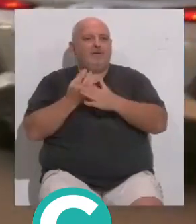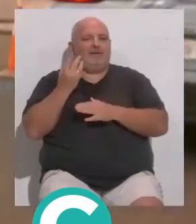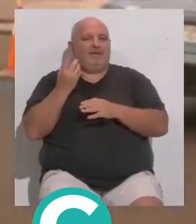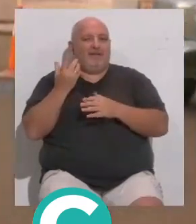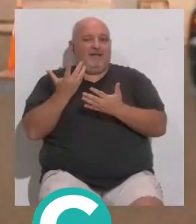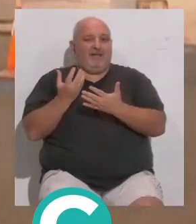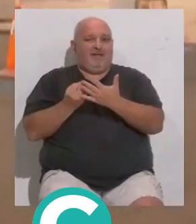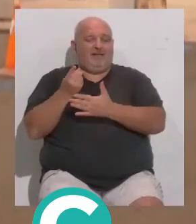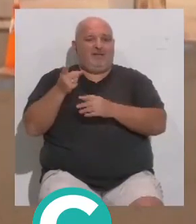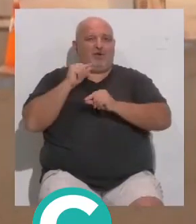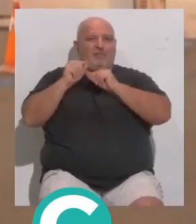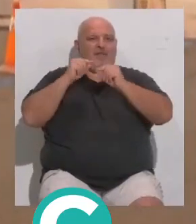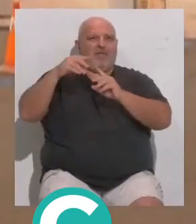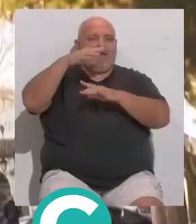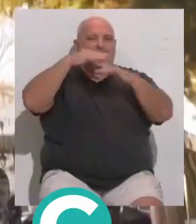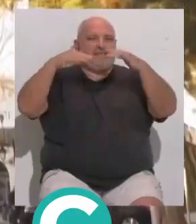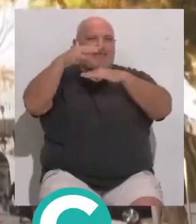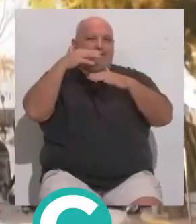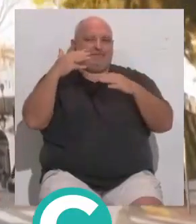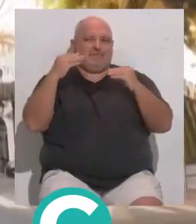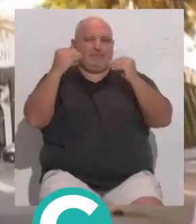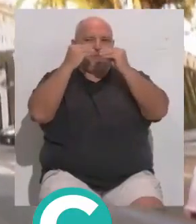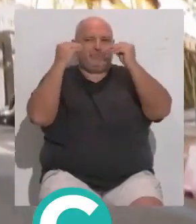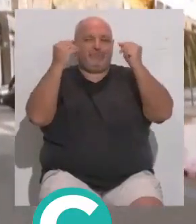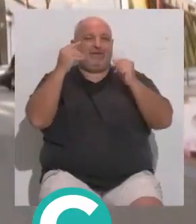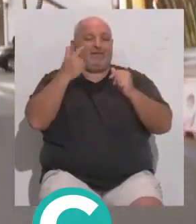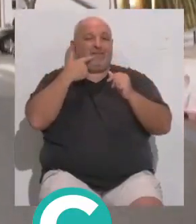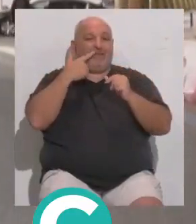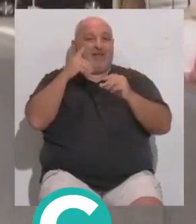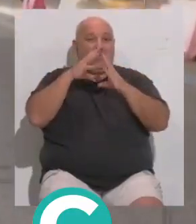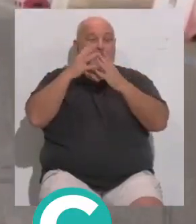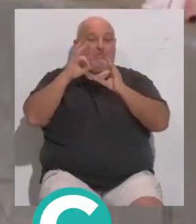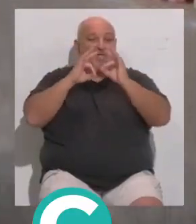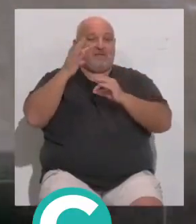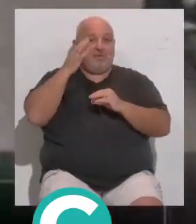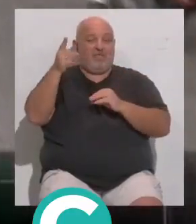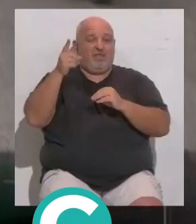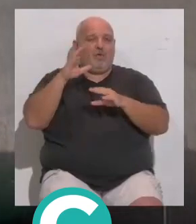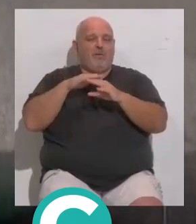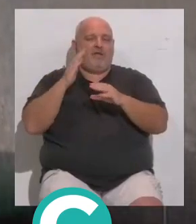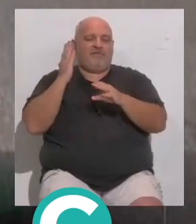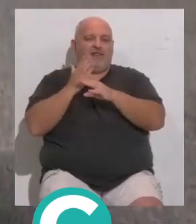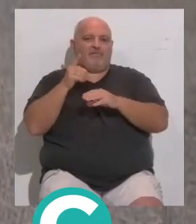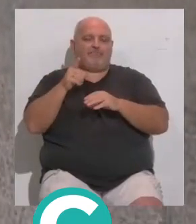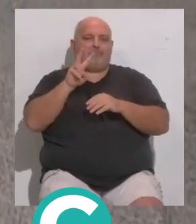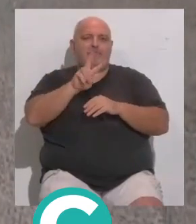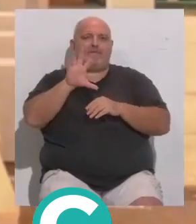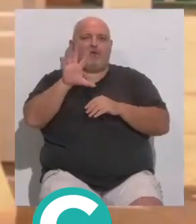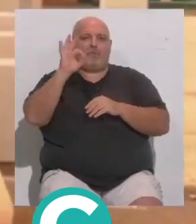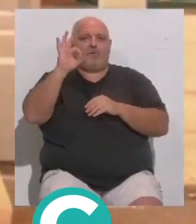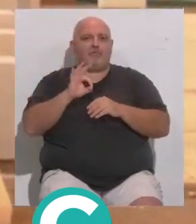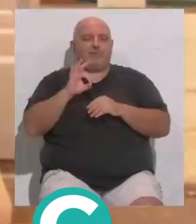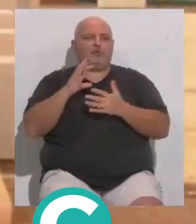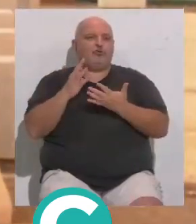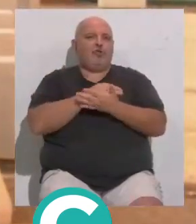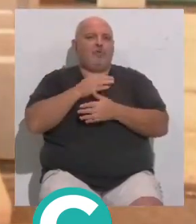cardiovascular emergente es la contaminación ambiental. Según datos de la Organización Mundial de la Salud, puede estar relacionada con el 25%